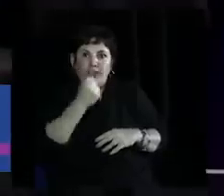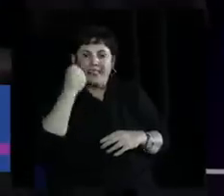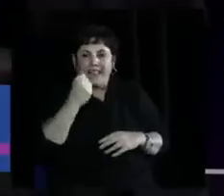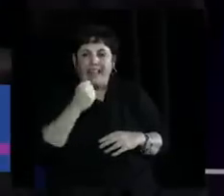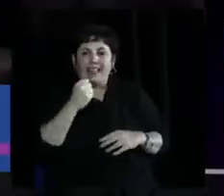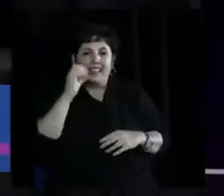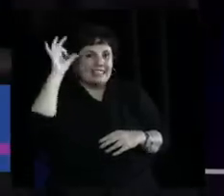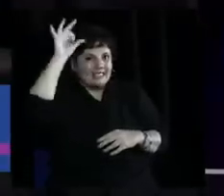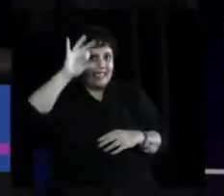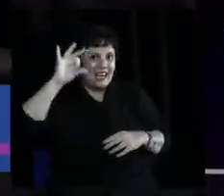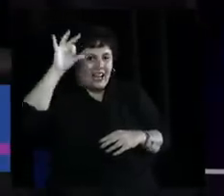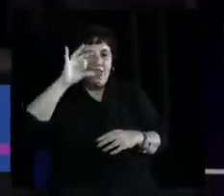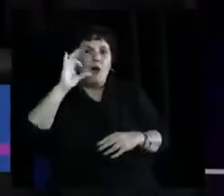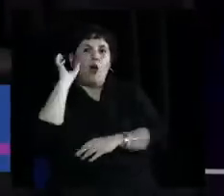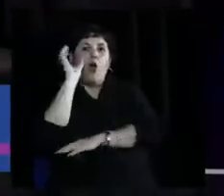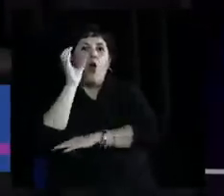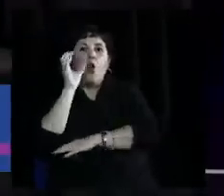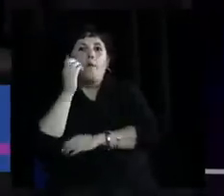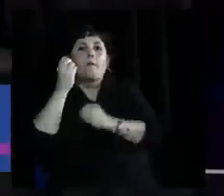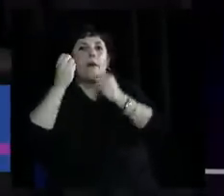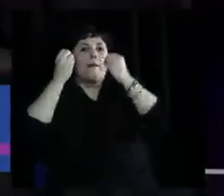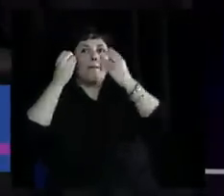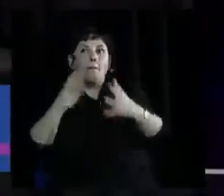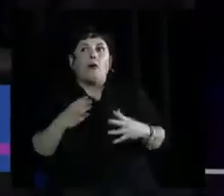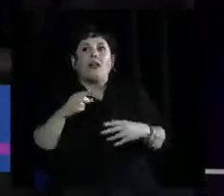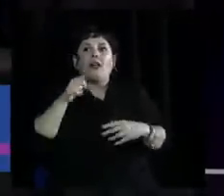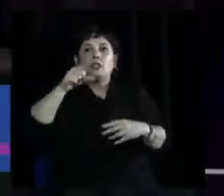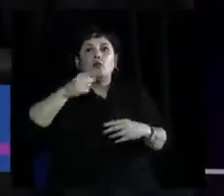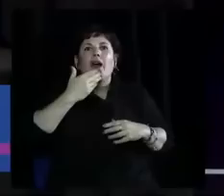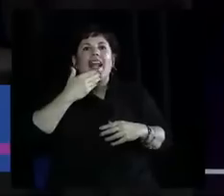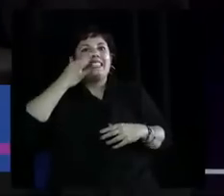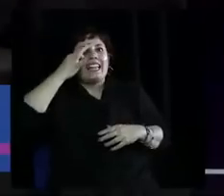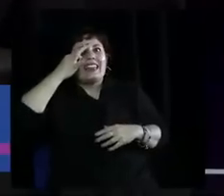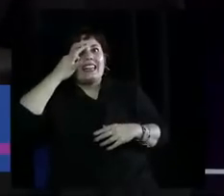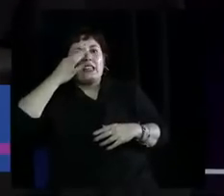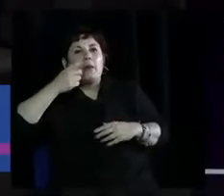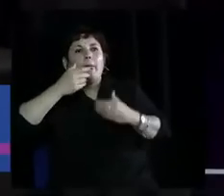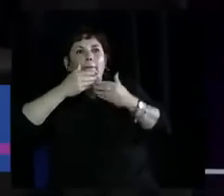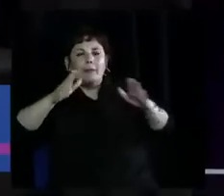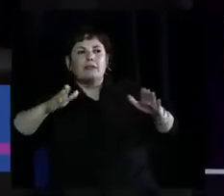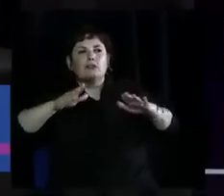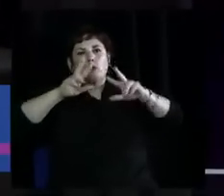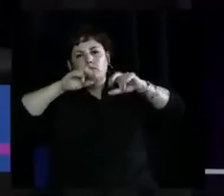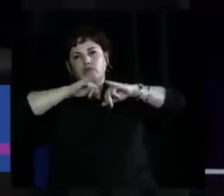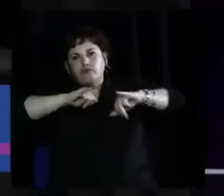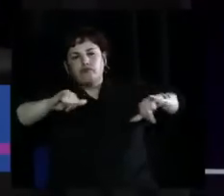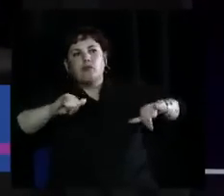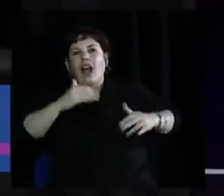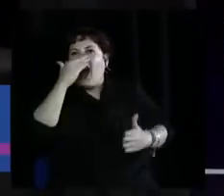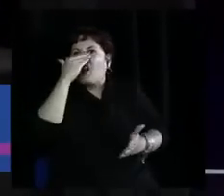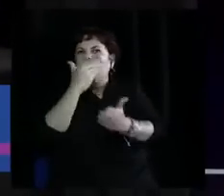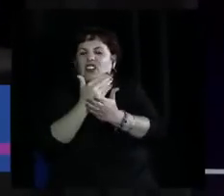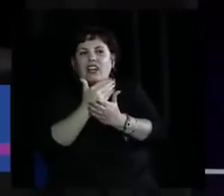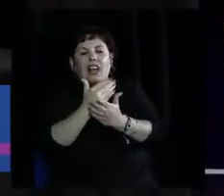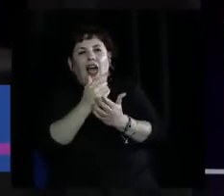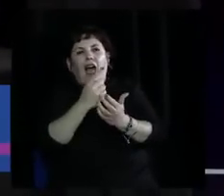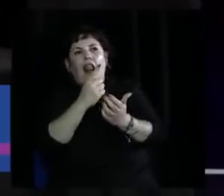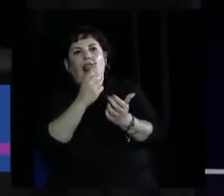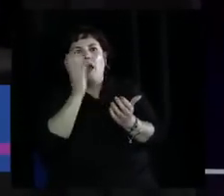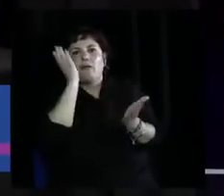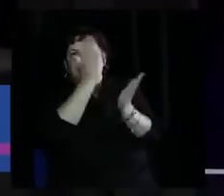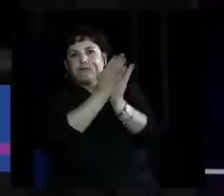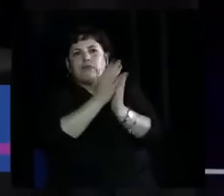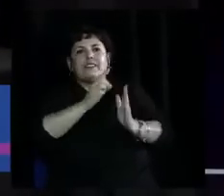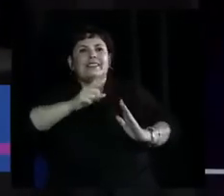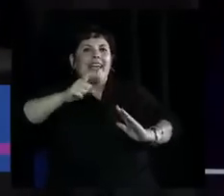importante de Colombia, porque además es el que, a partir de sus testimonios, que se inició la causa por la cual terminó siendo procesado